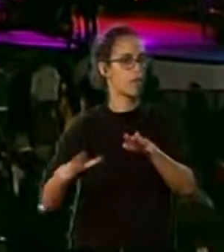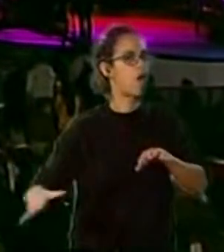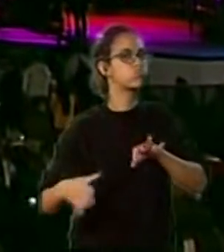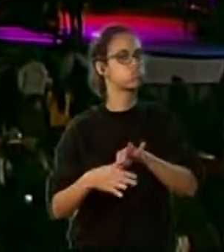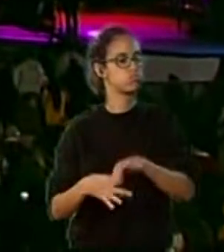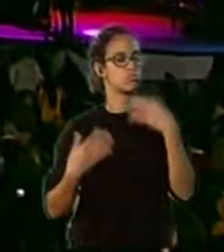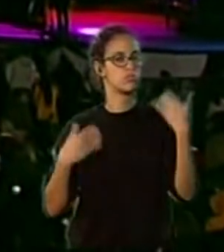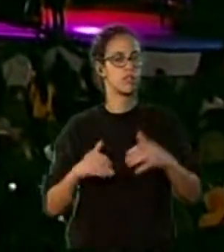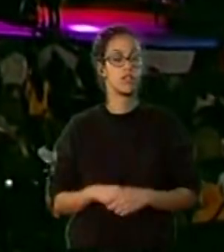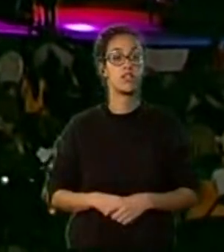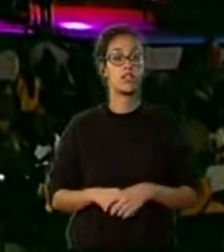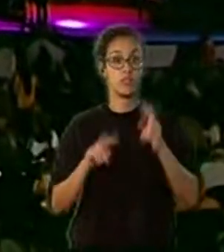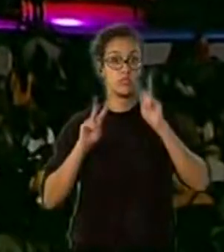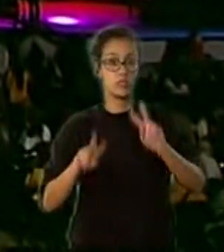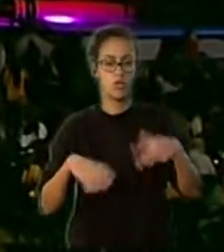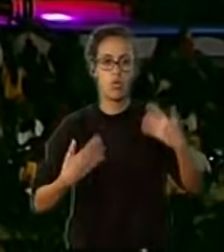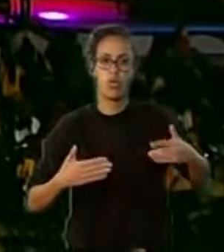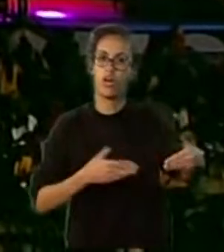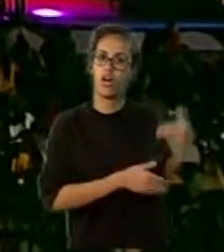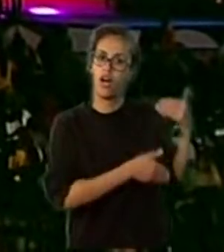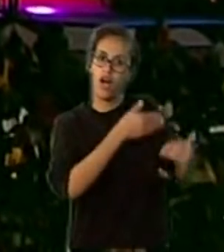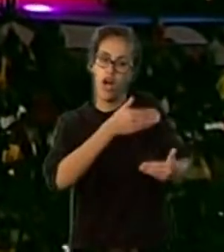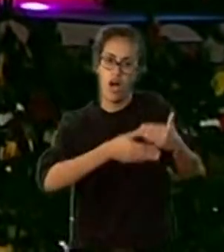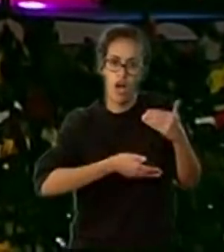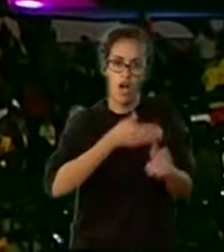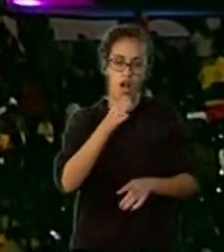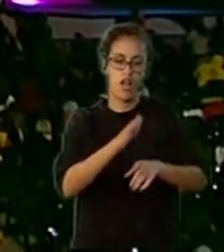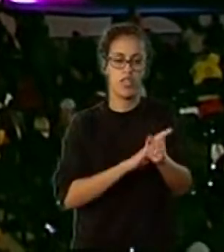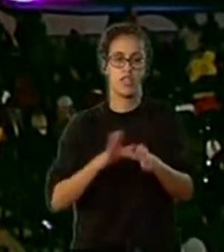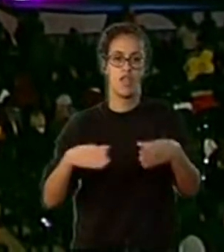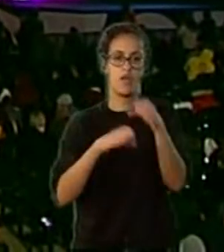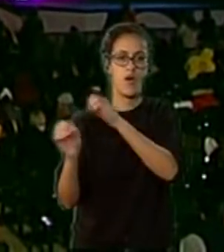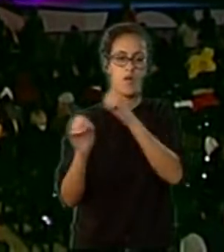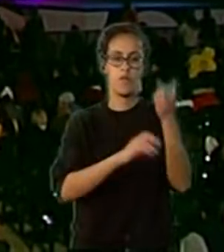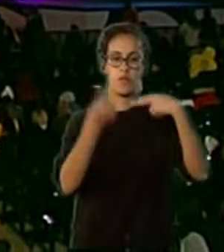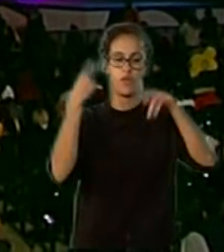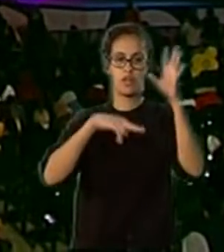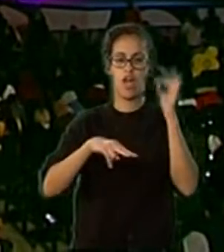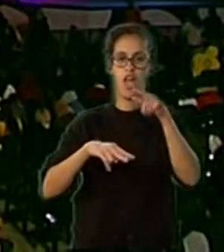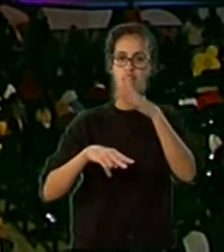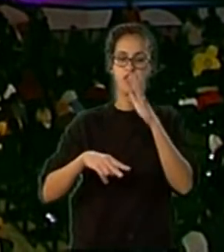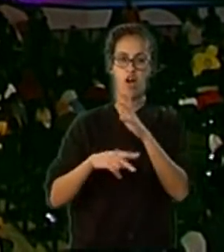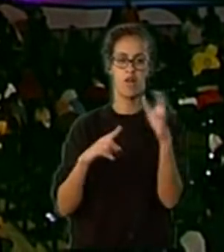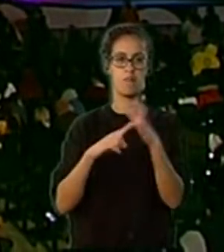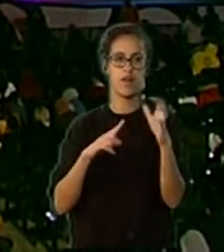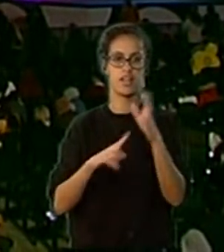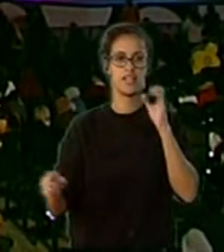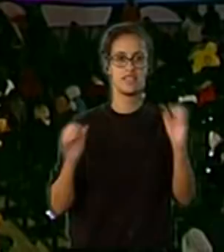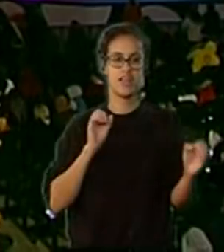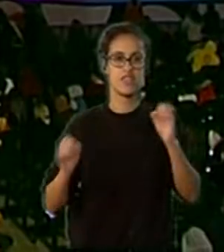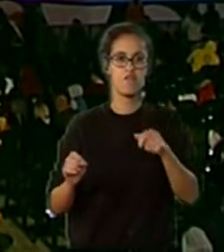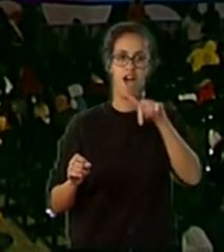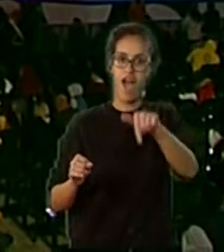Pues han visto la evolución que ha tenido la Murga y cómo se convirtió literalmente el Parque Santa Catalina, cómo se convirtió esta noche en Río en